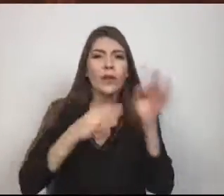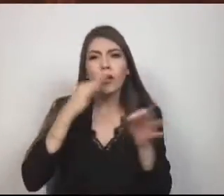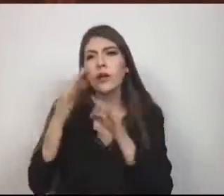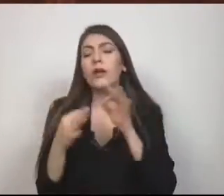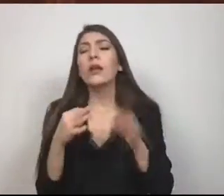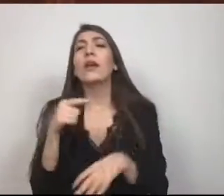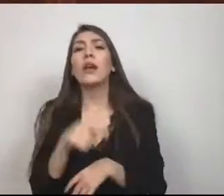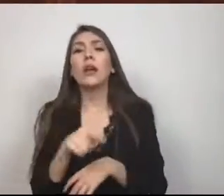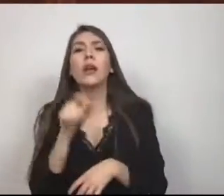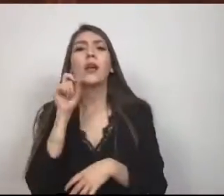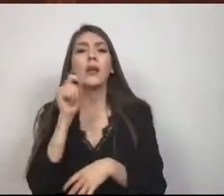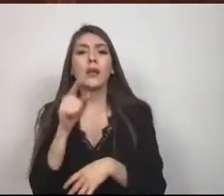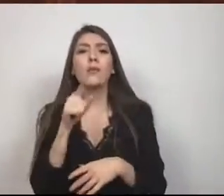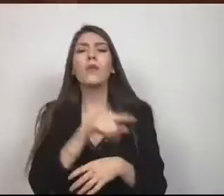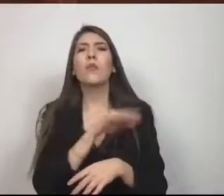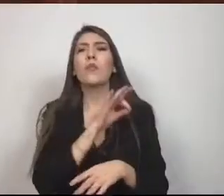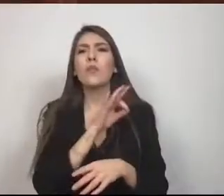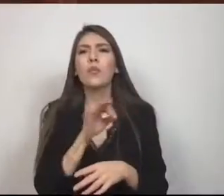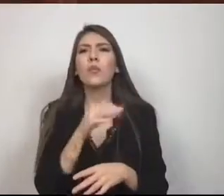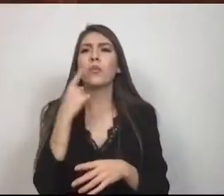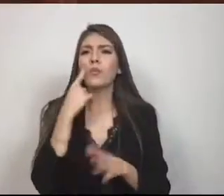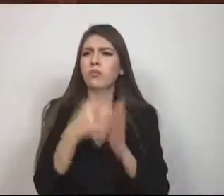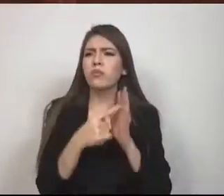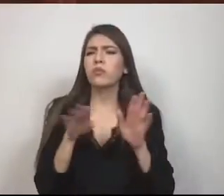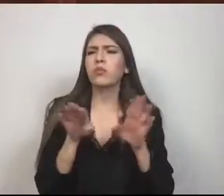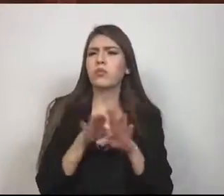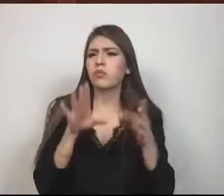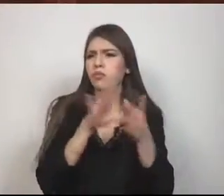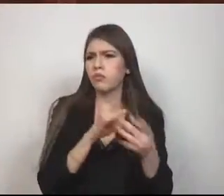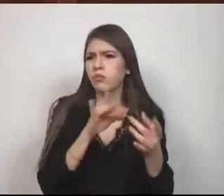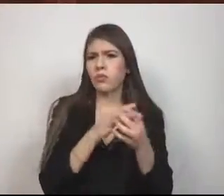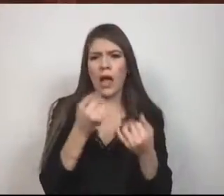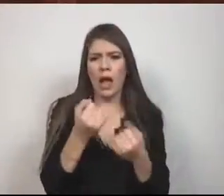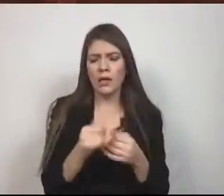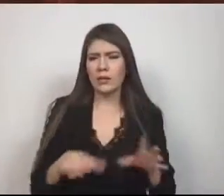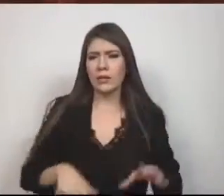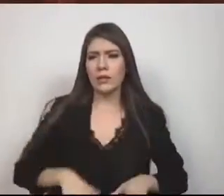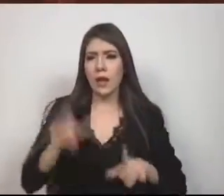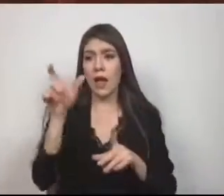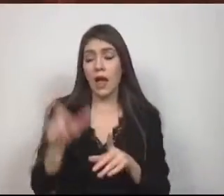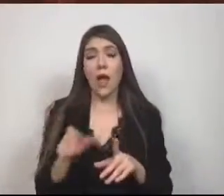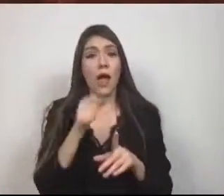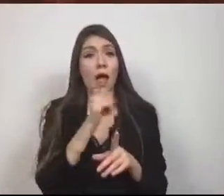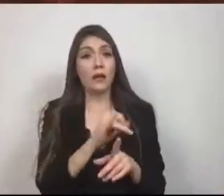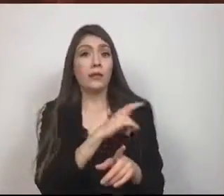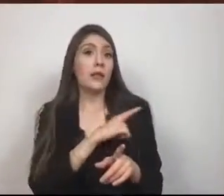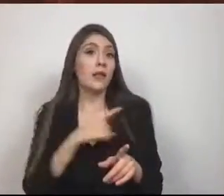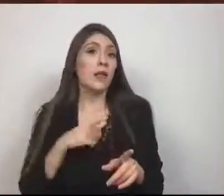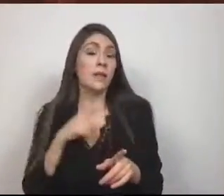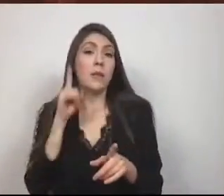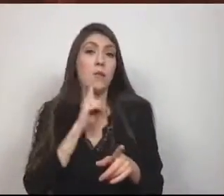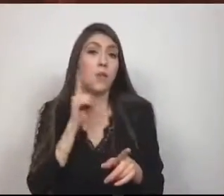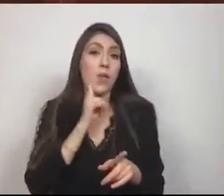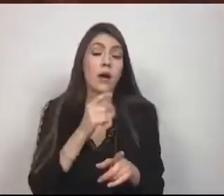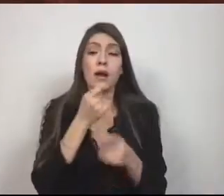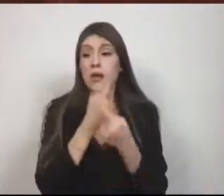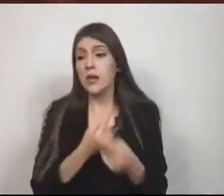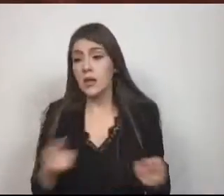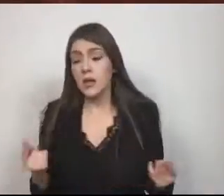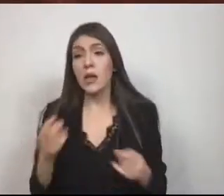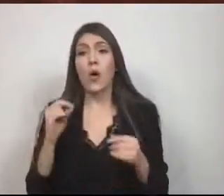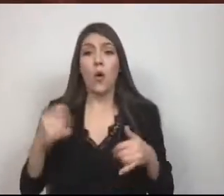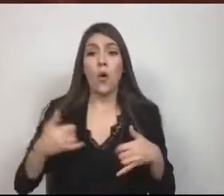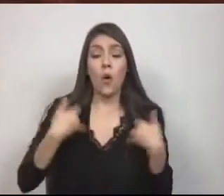reforzar nociones estereotipadas en torno al deber ser y hacer de las niñas, las adolescentes y las